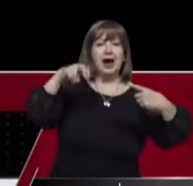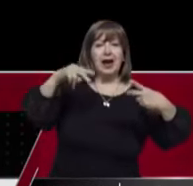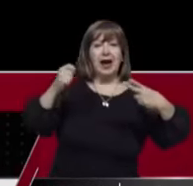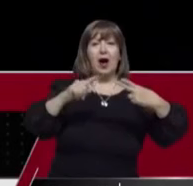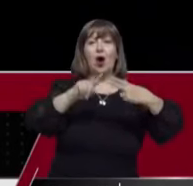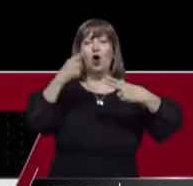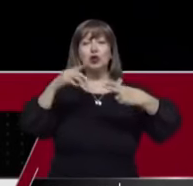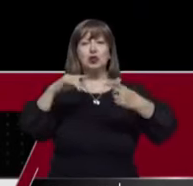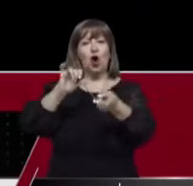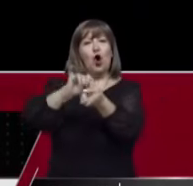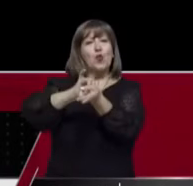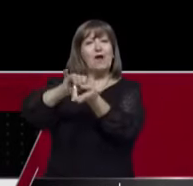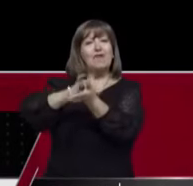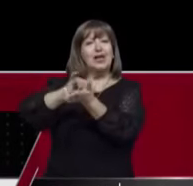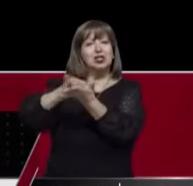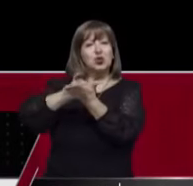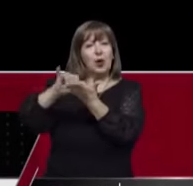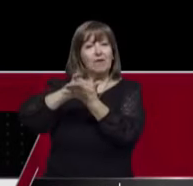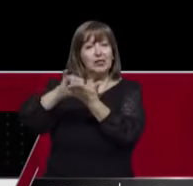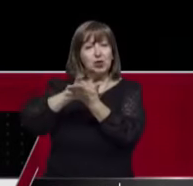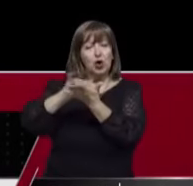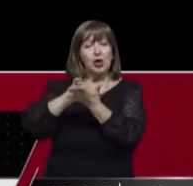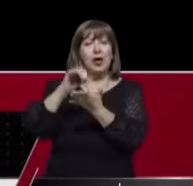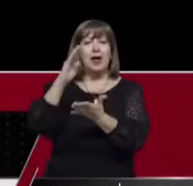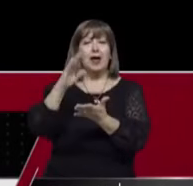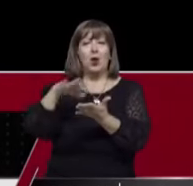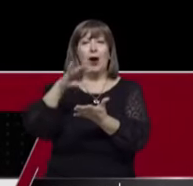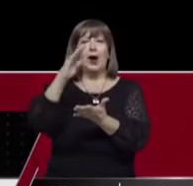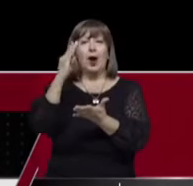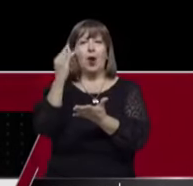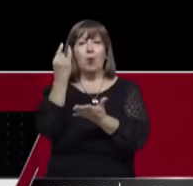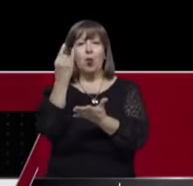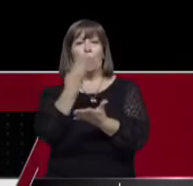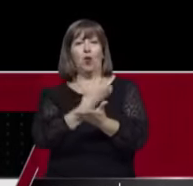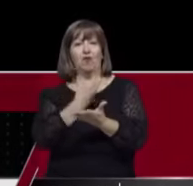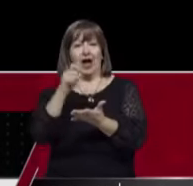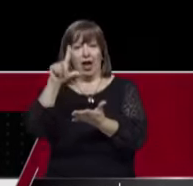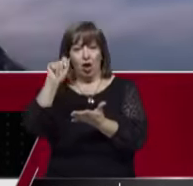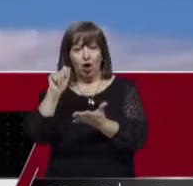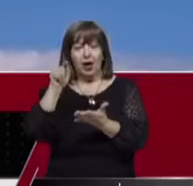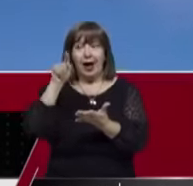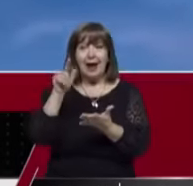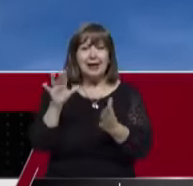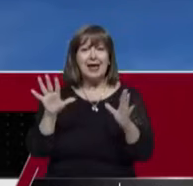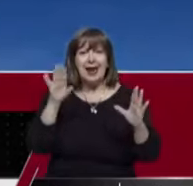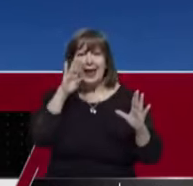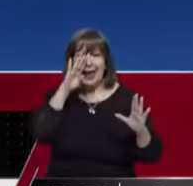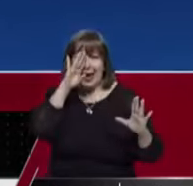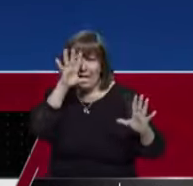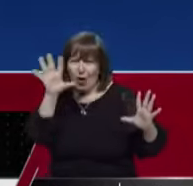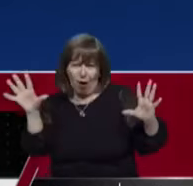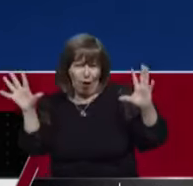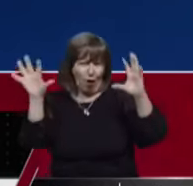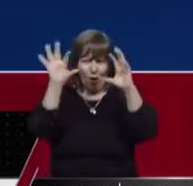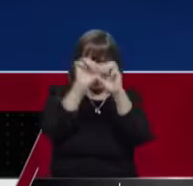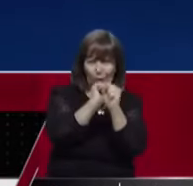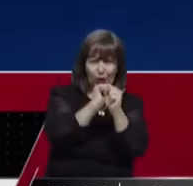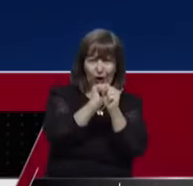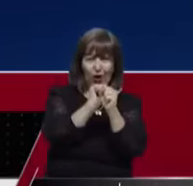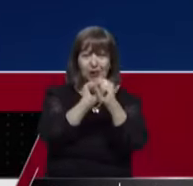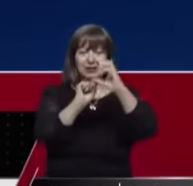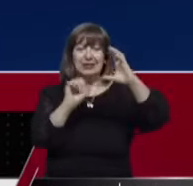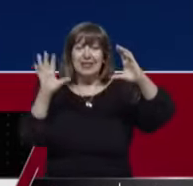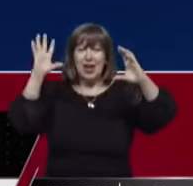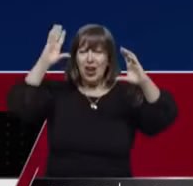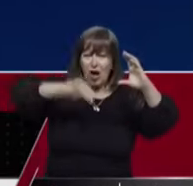estado de Nueva York, en la localidad de Buffalo o Búfalo, donde va a verse el eclipse total, donde se va a hacer